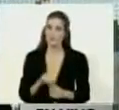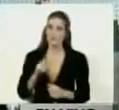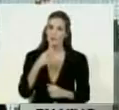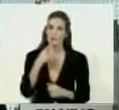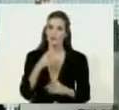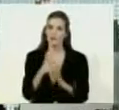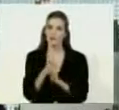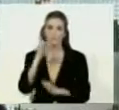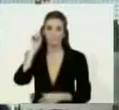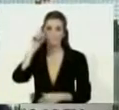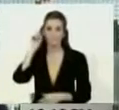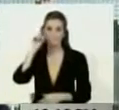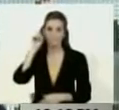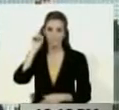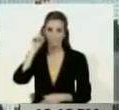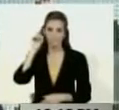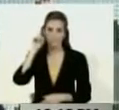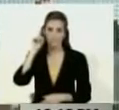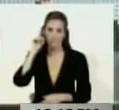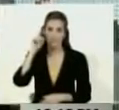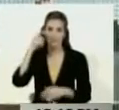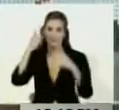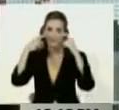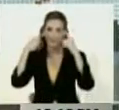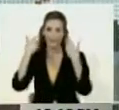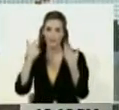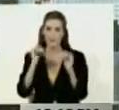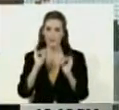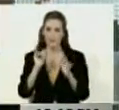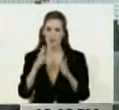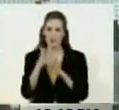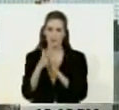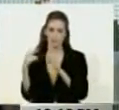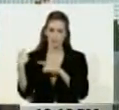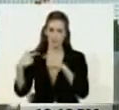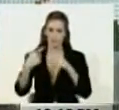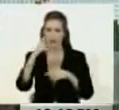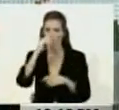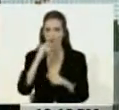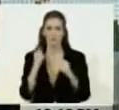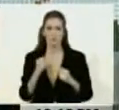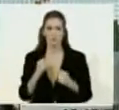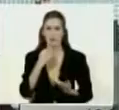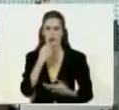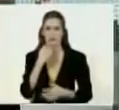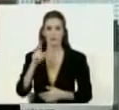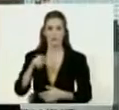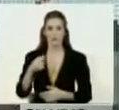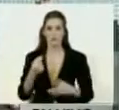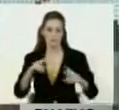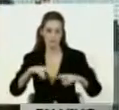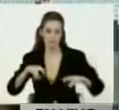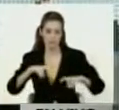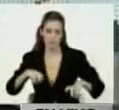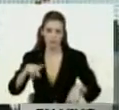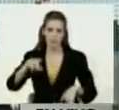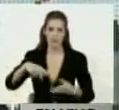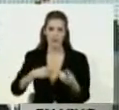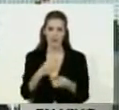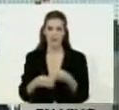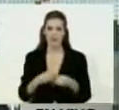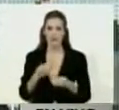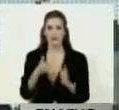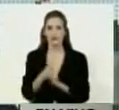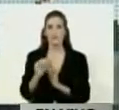de la formación de Hugo está allí en esos años con mucha fuerza, la investigación hecha